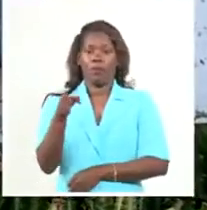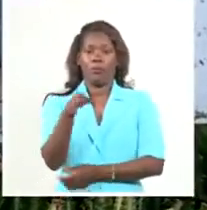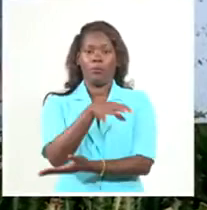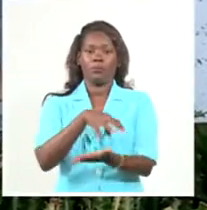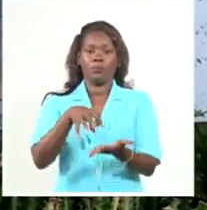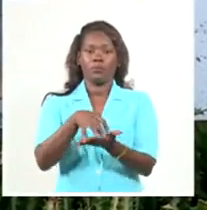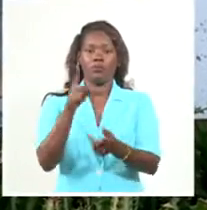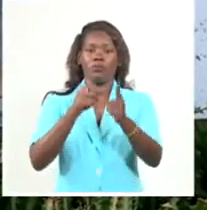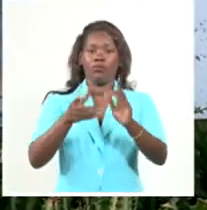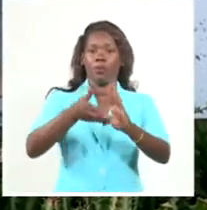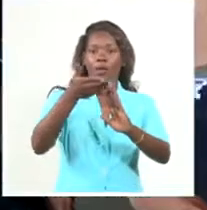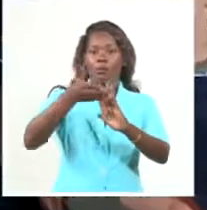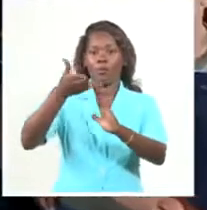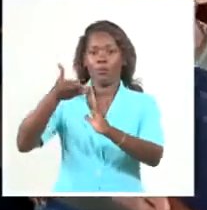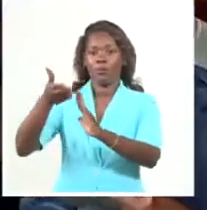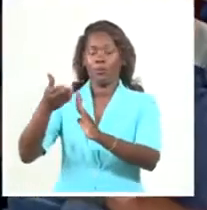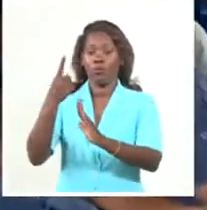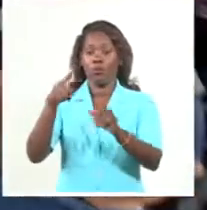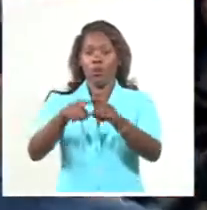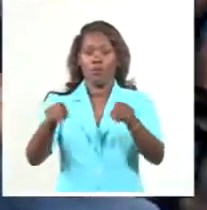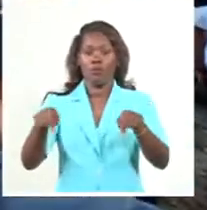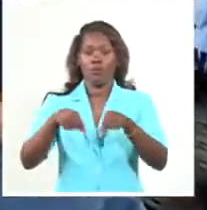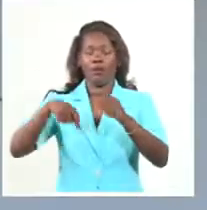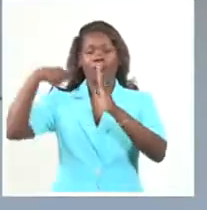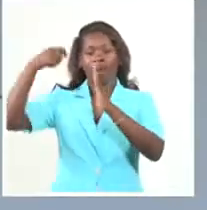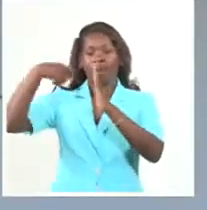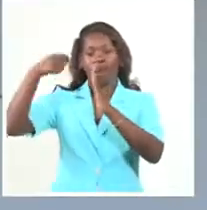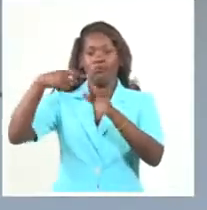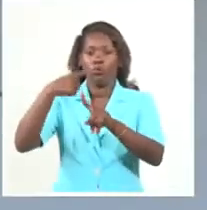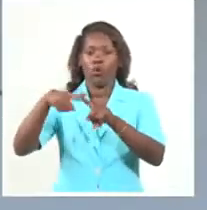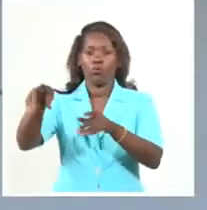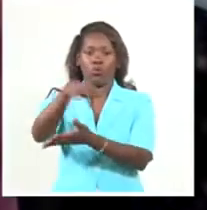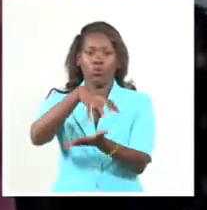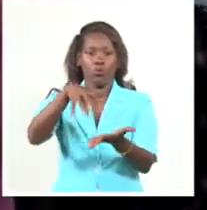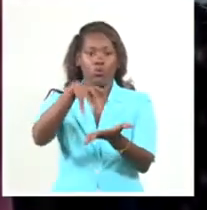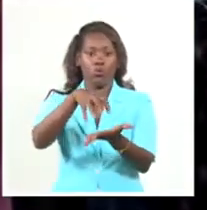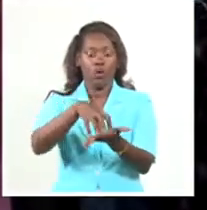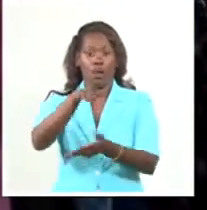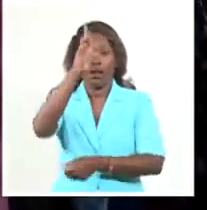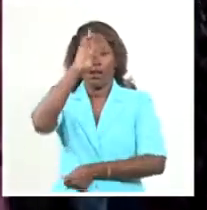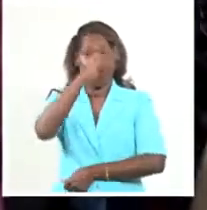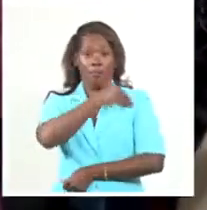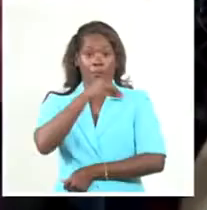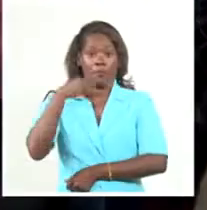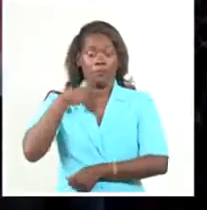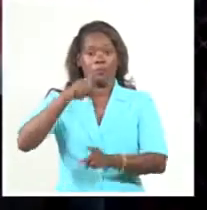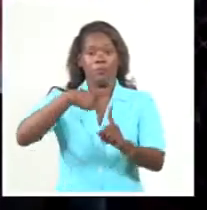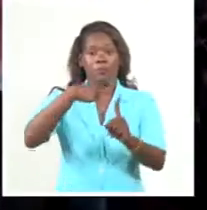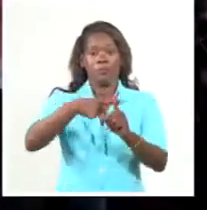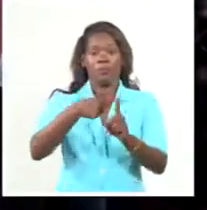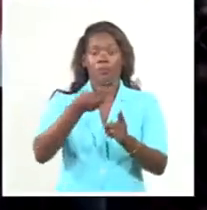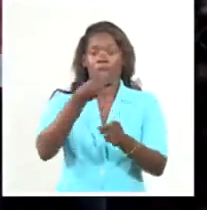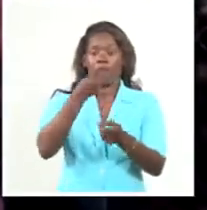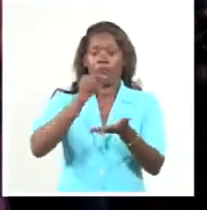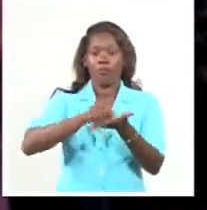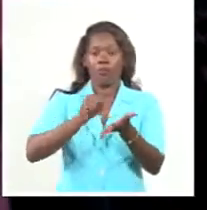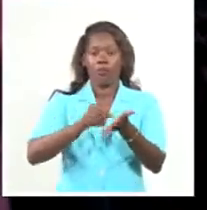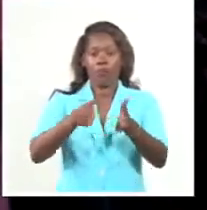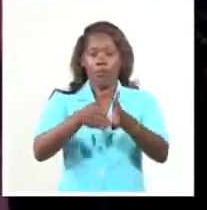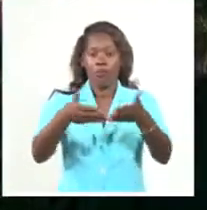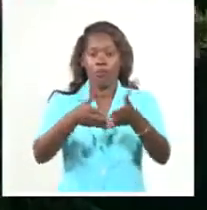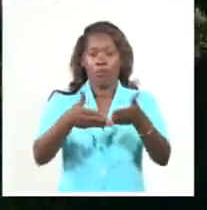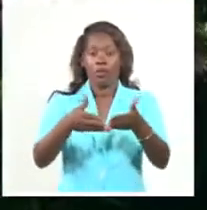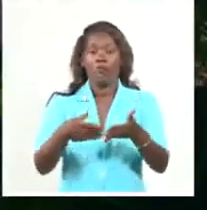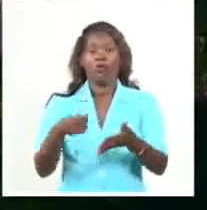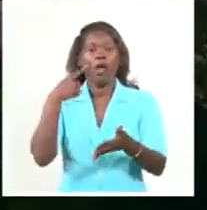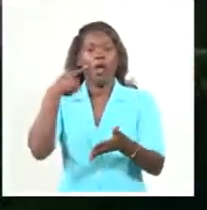remozadas, entre ellas la sala de video, el puesto médico y la bodega. Conoció que se brinda atención a núcleos y personas vulnerables